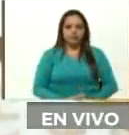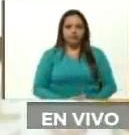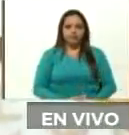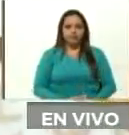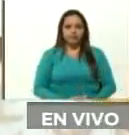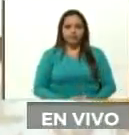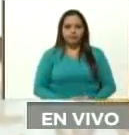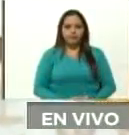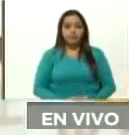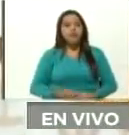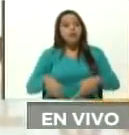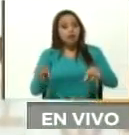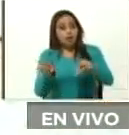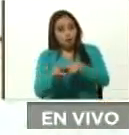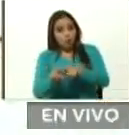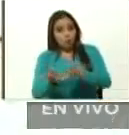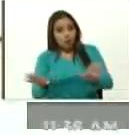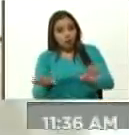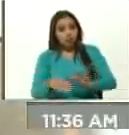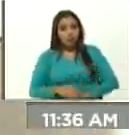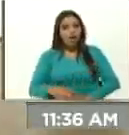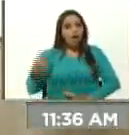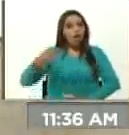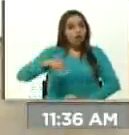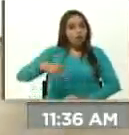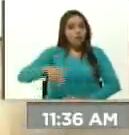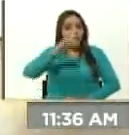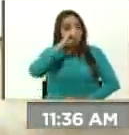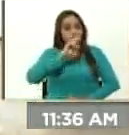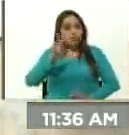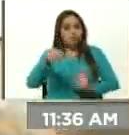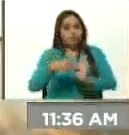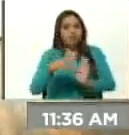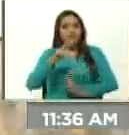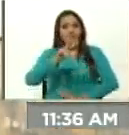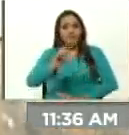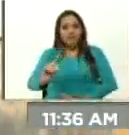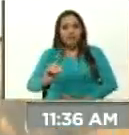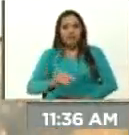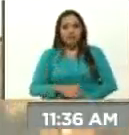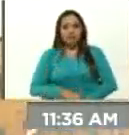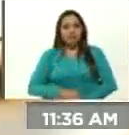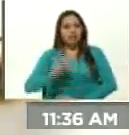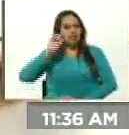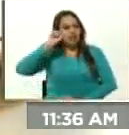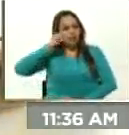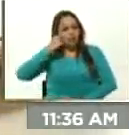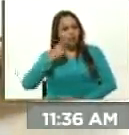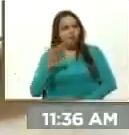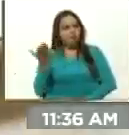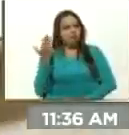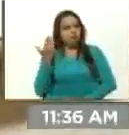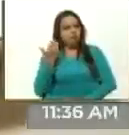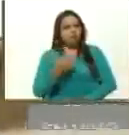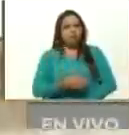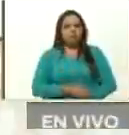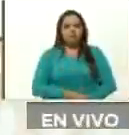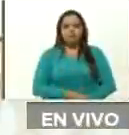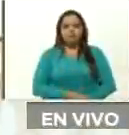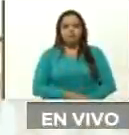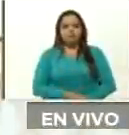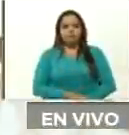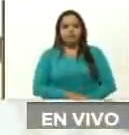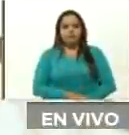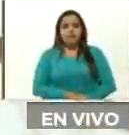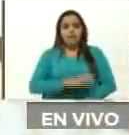Sin embargo, desde noviembre del año 2020, y recordemos que exactamente